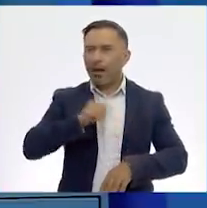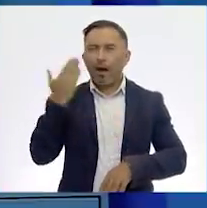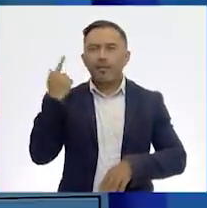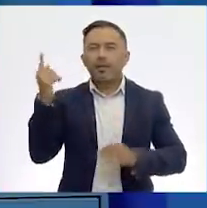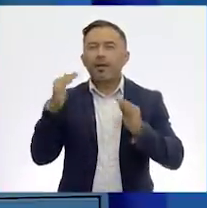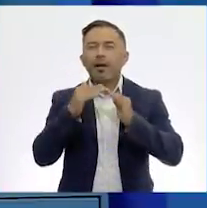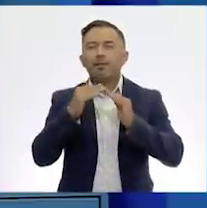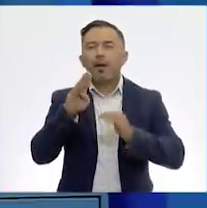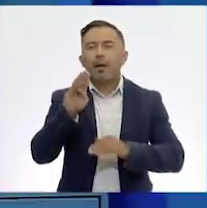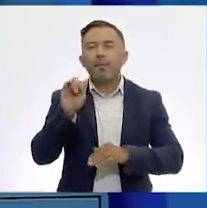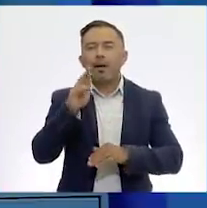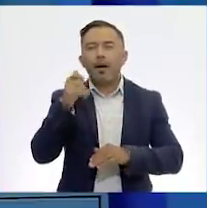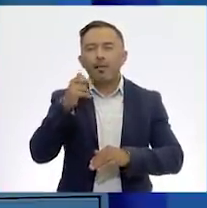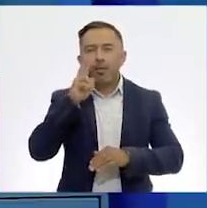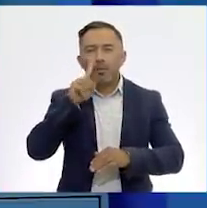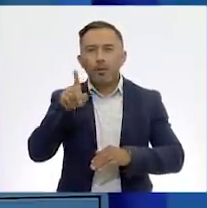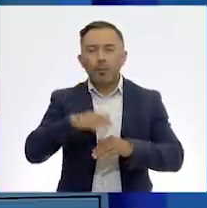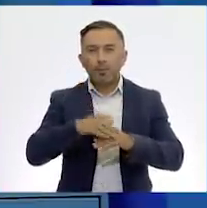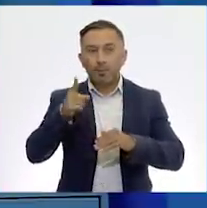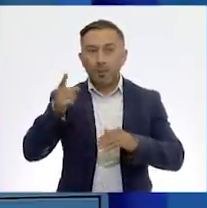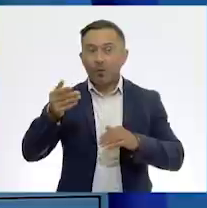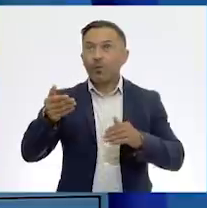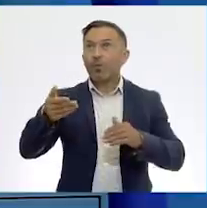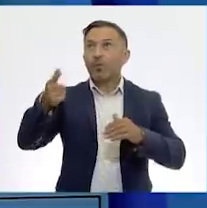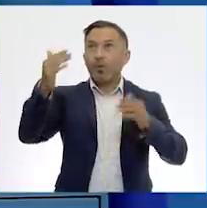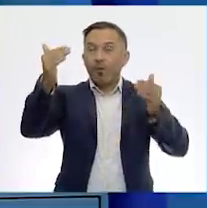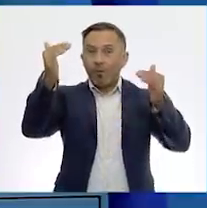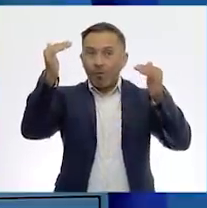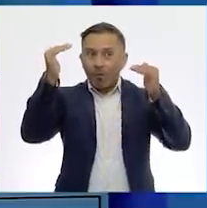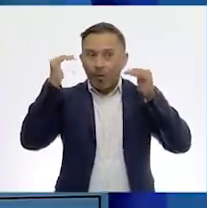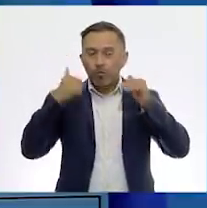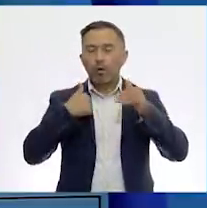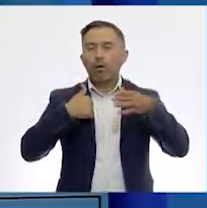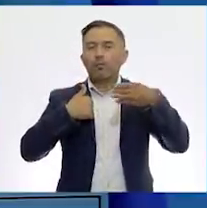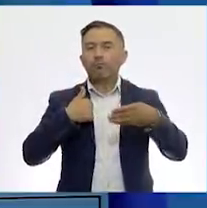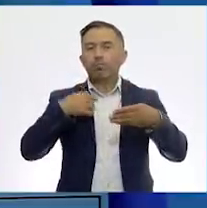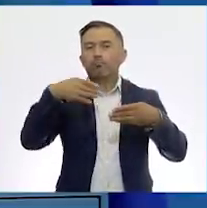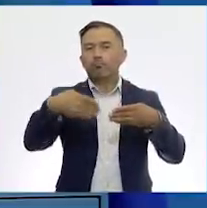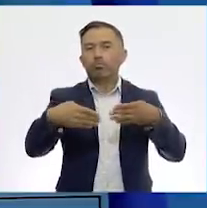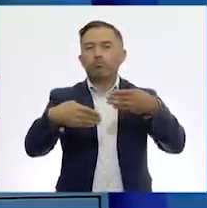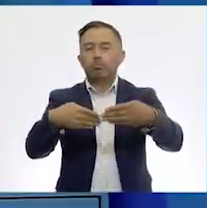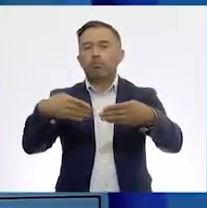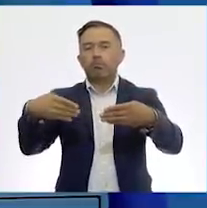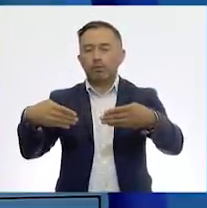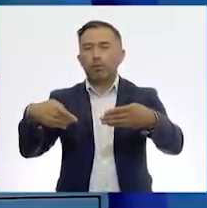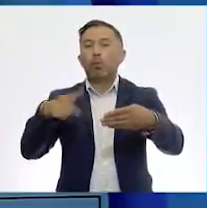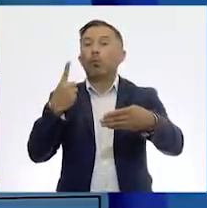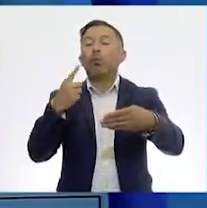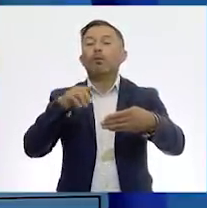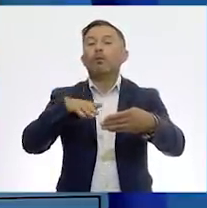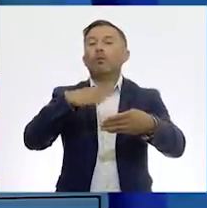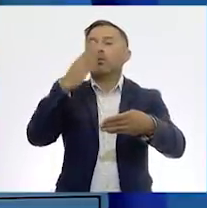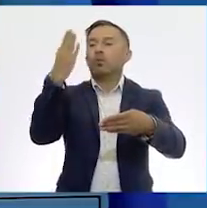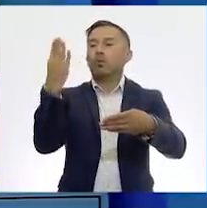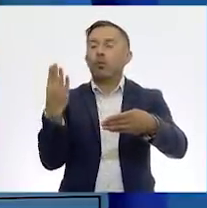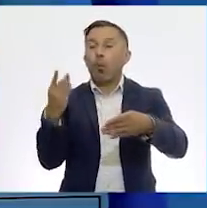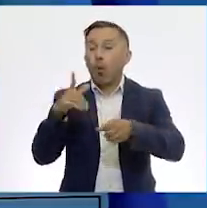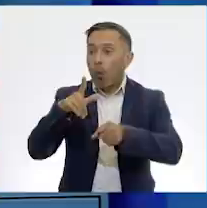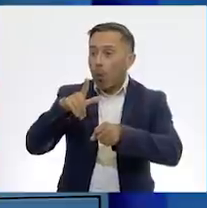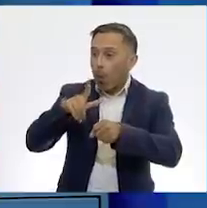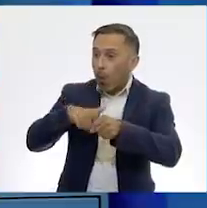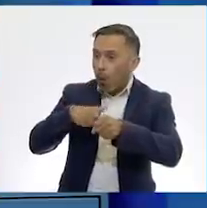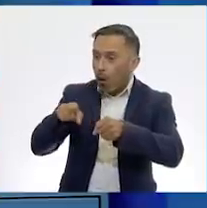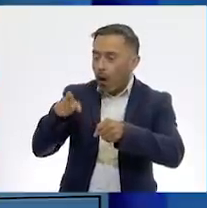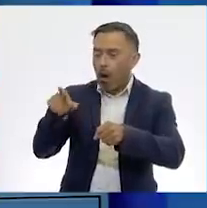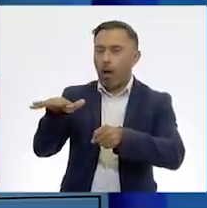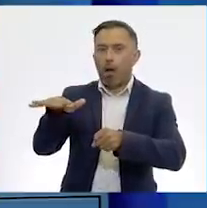Barragán, en la parte de la azotea donde tenemos esta composición, donde hay elementos horizontales, pero en color siempre resalta los